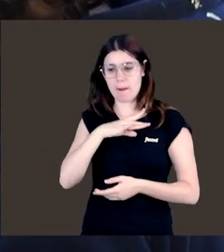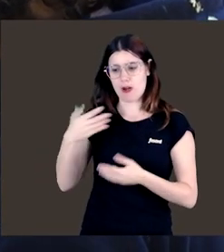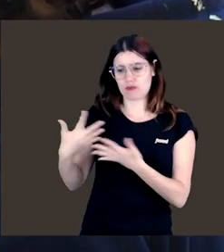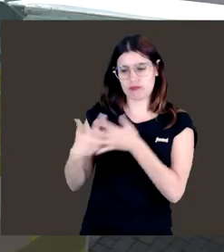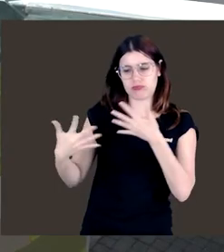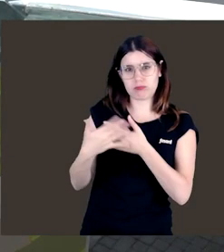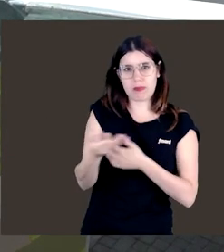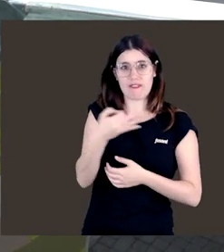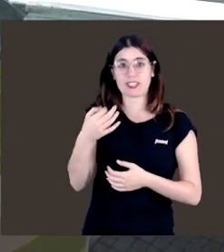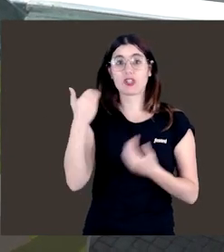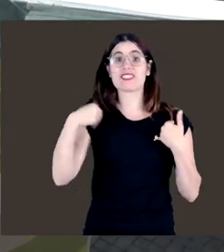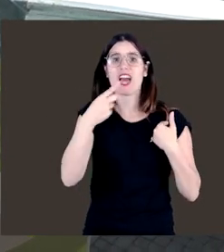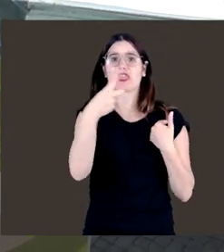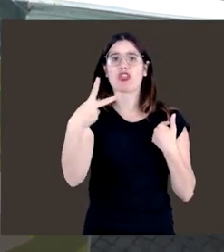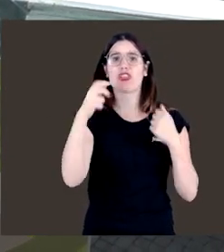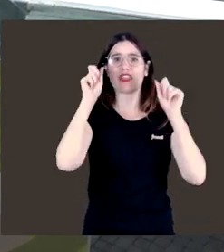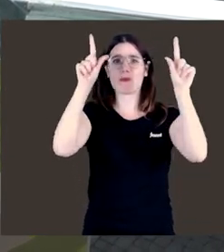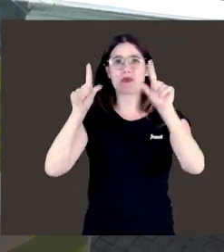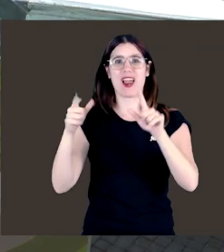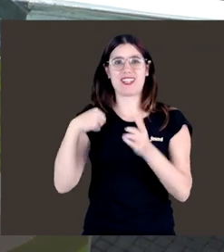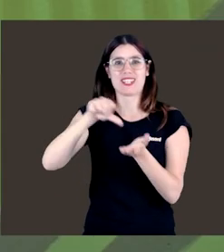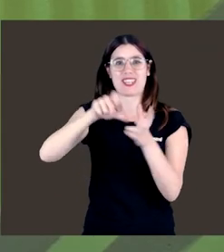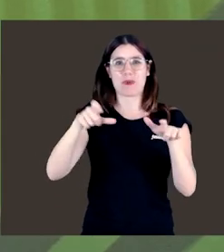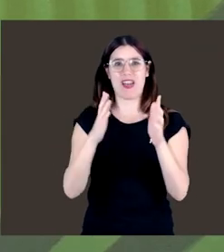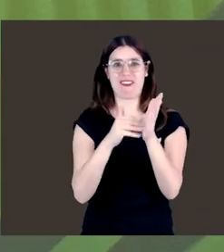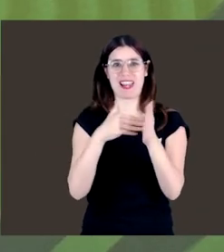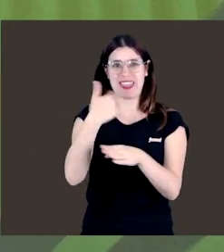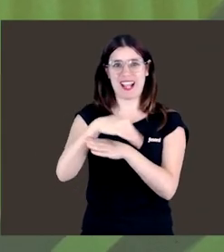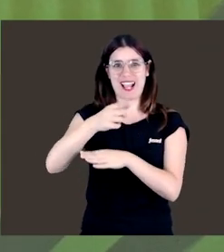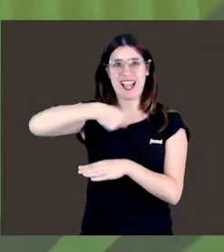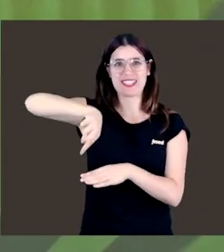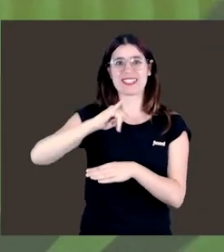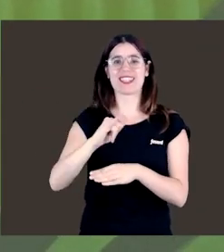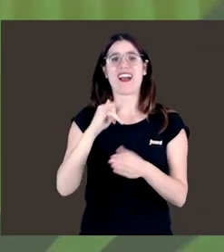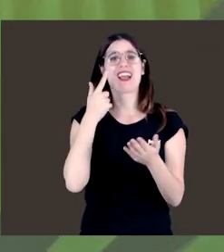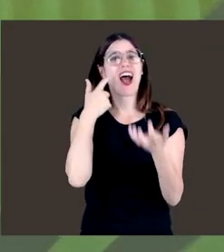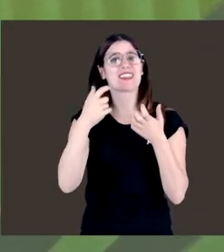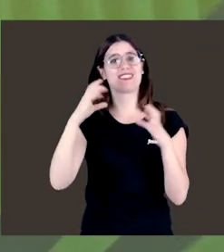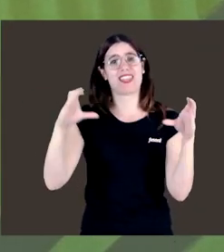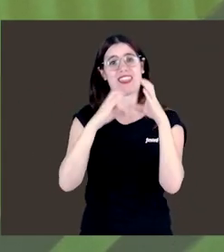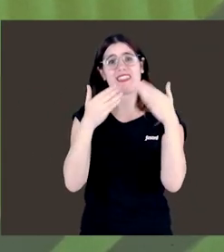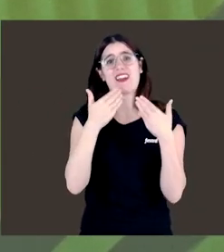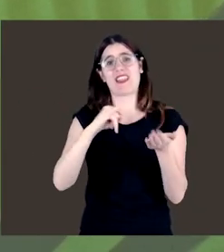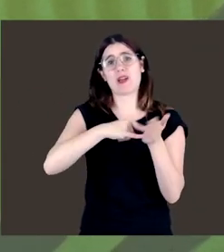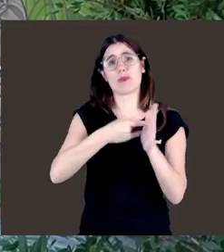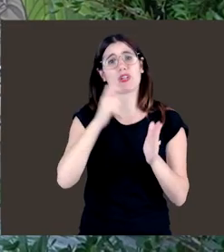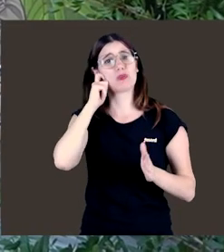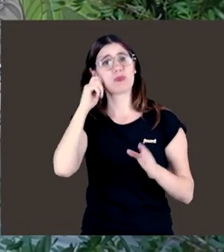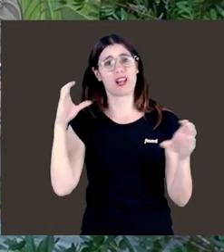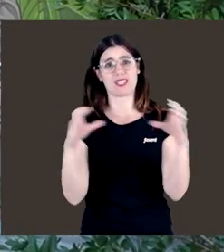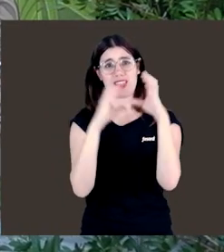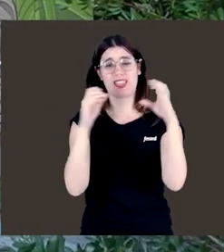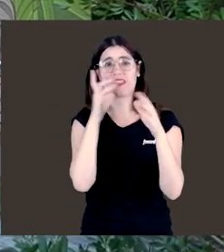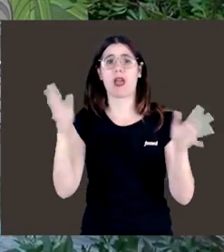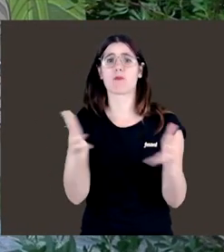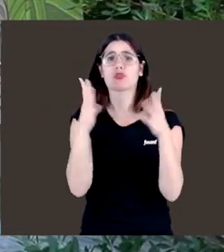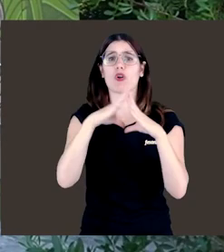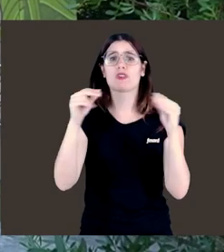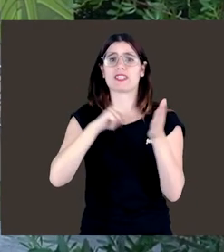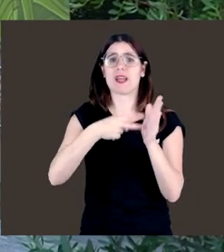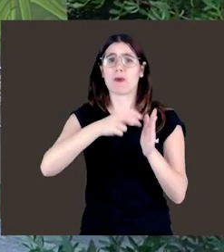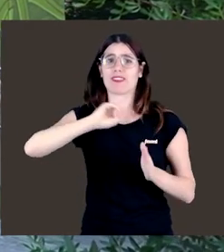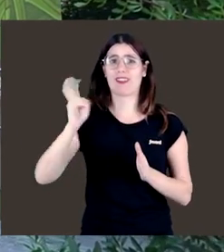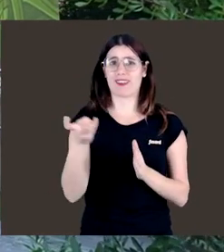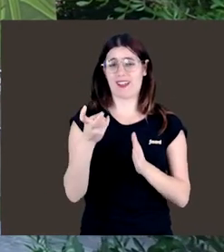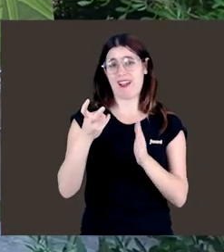acompaña. Con este son ya 12 los murales que llenan nuestras calles de arte y ciencia gracias al proyecto de murales Mujeres de Ciencia impulsado